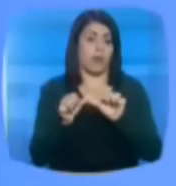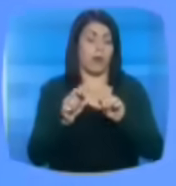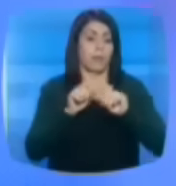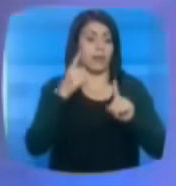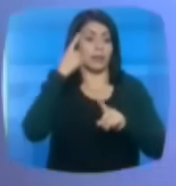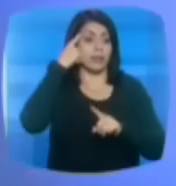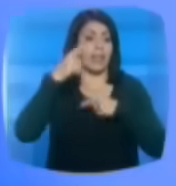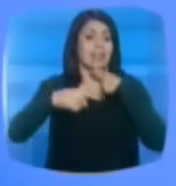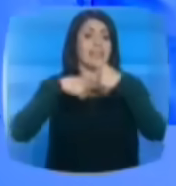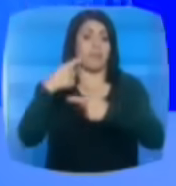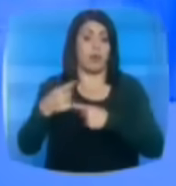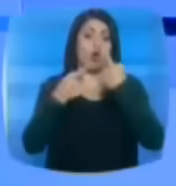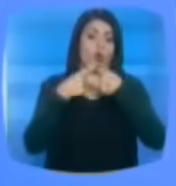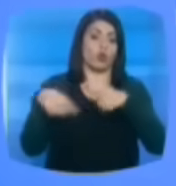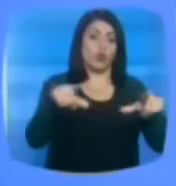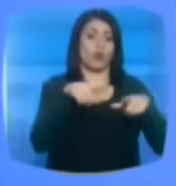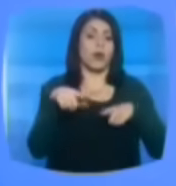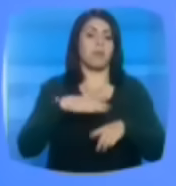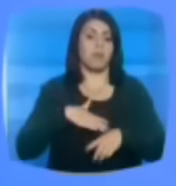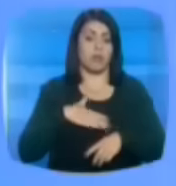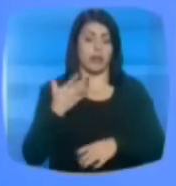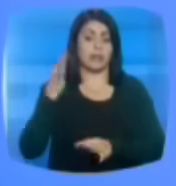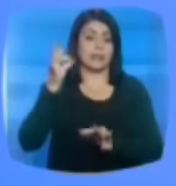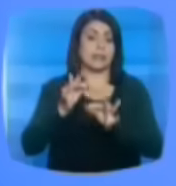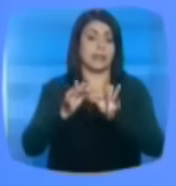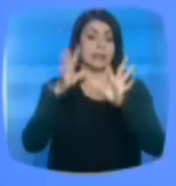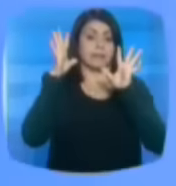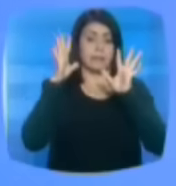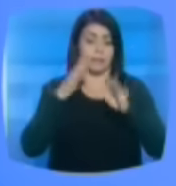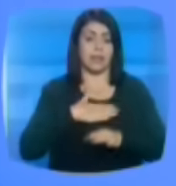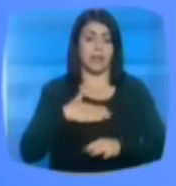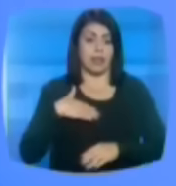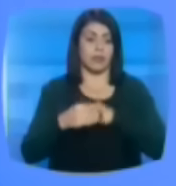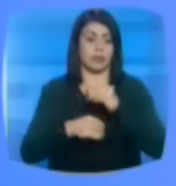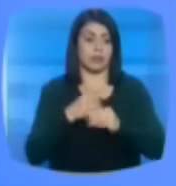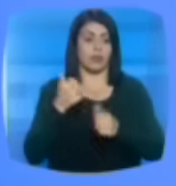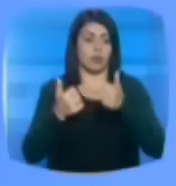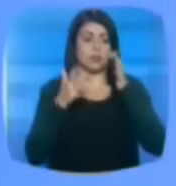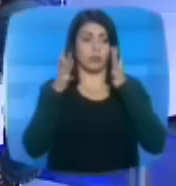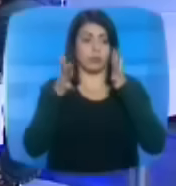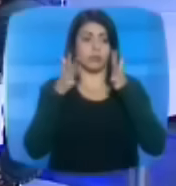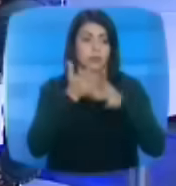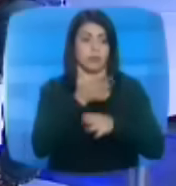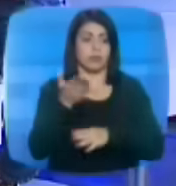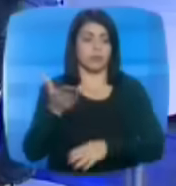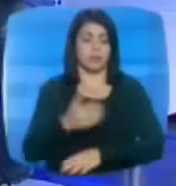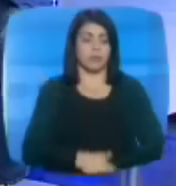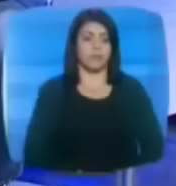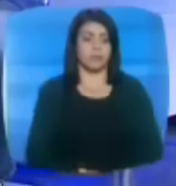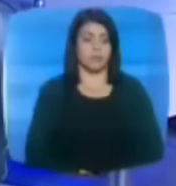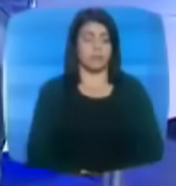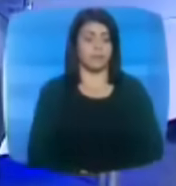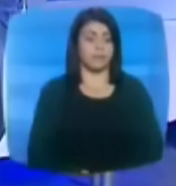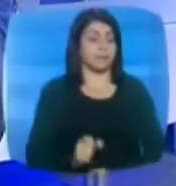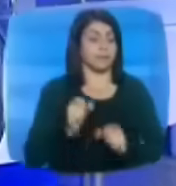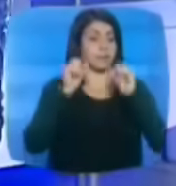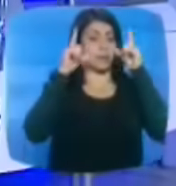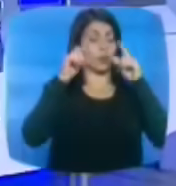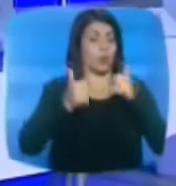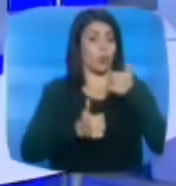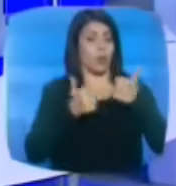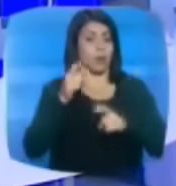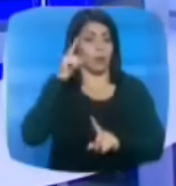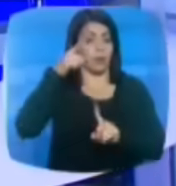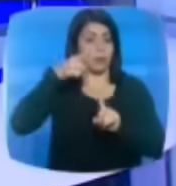pero sé que detrás, es decir, a la calle, está lo que yo de verdad quiero hacer. ¿Cuál es el consejo que le dan ustedes a ellos? Sí, en primer lugar, descubrir cuál es el